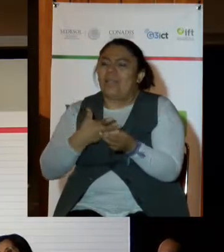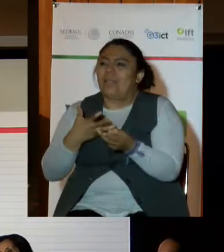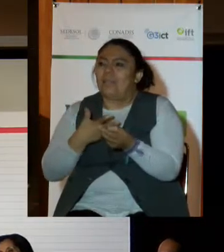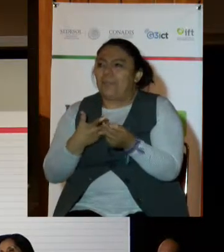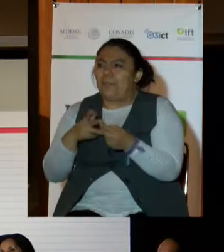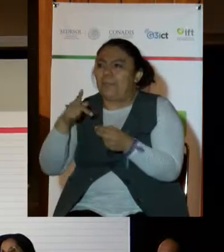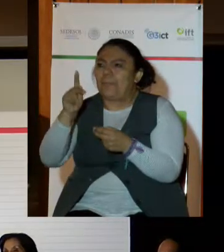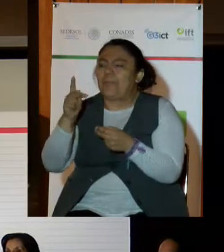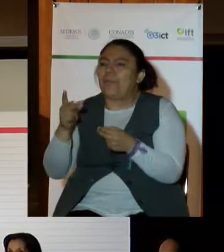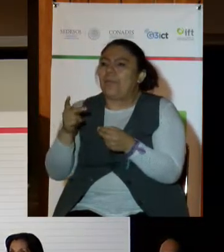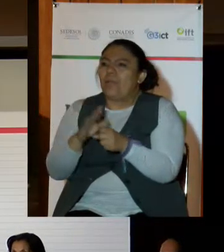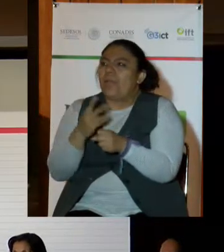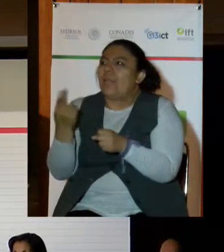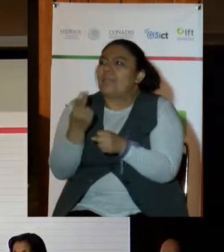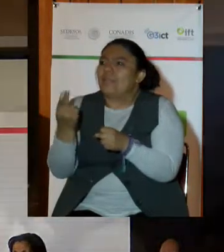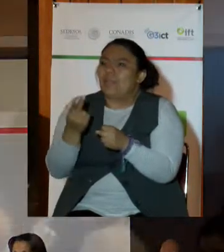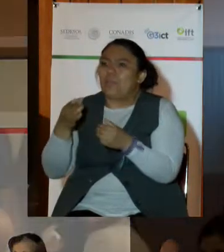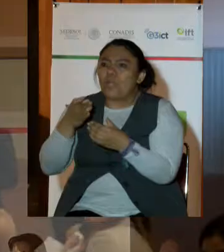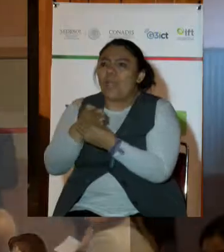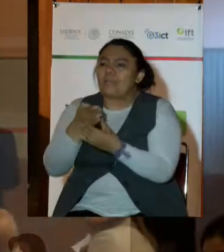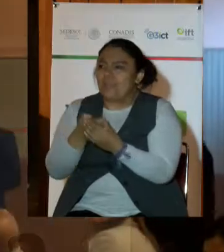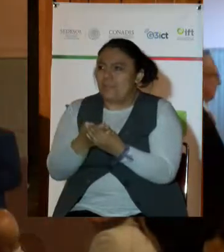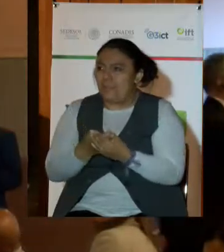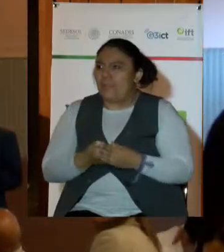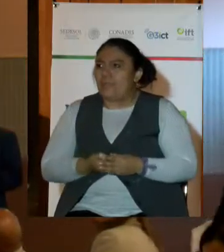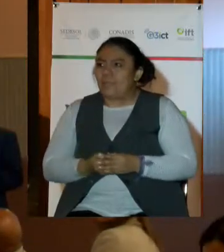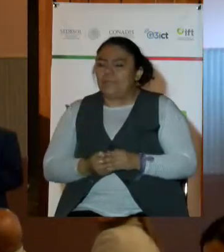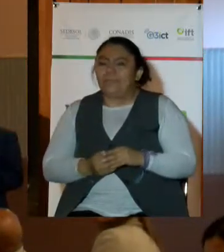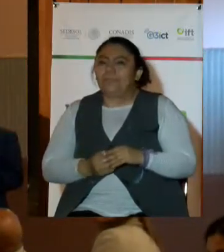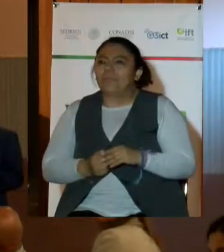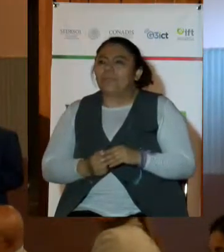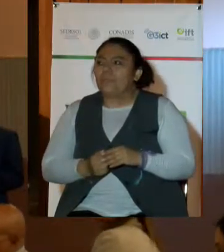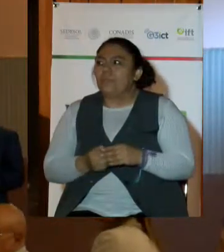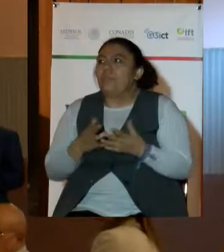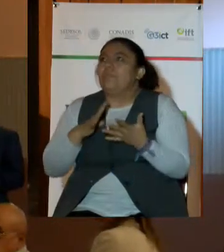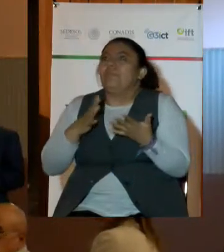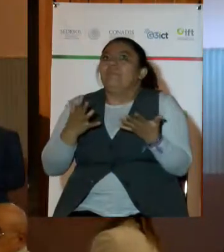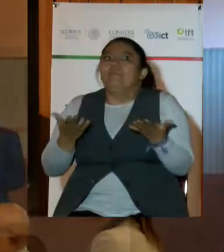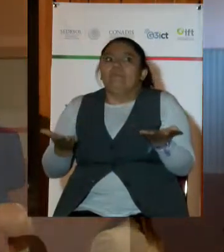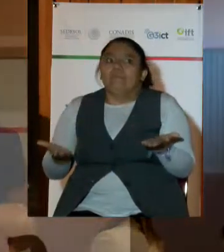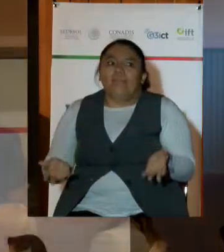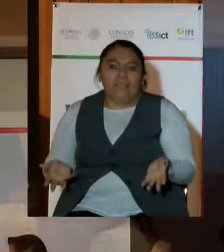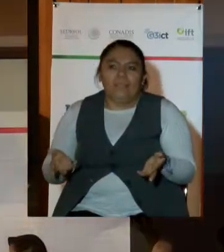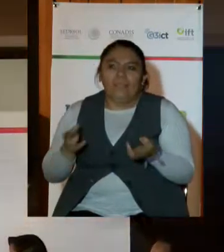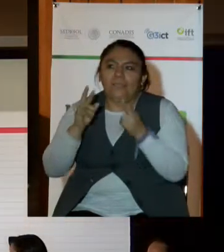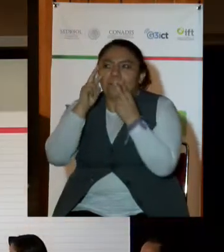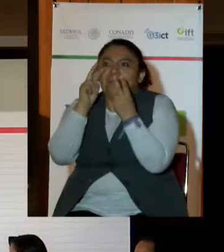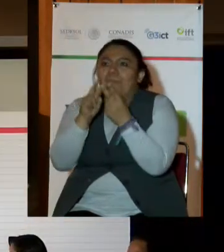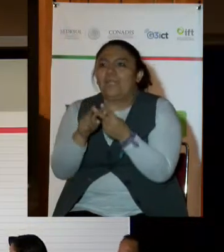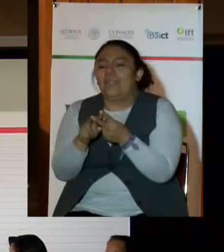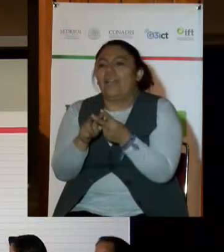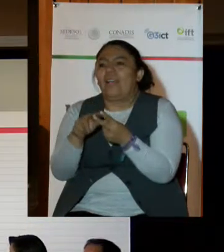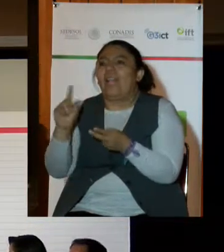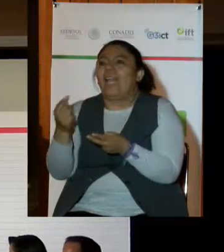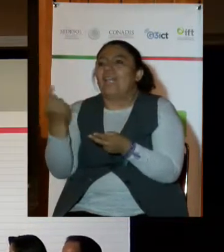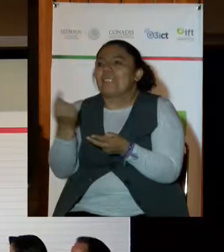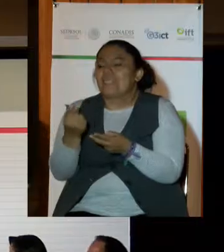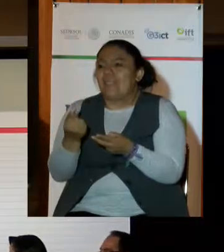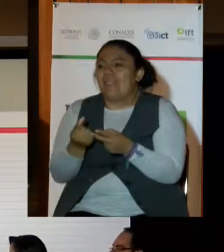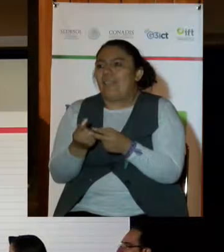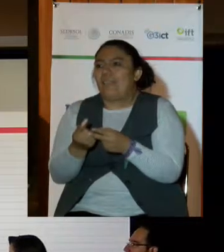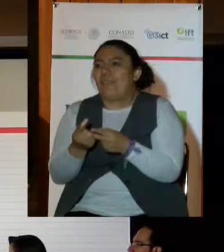pensando hacer, cómo podemos accesar. Yo hoy le comentaba a Esther, me interesa hacer mi página de internet accesible. La estamos